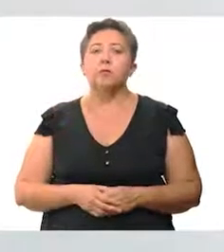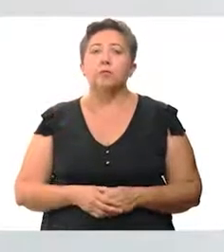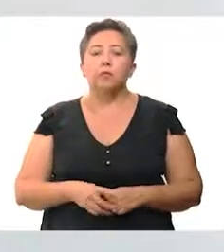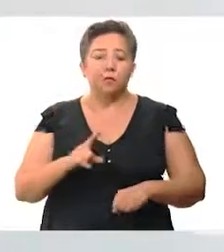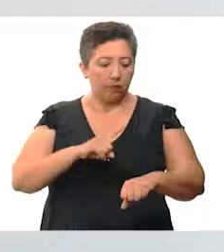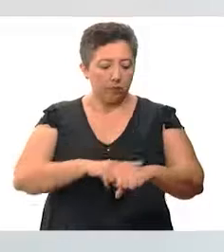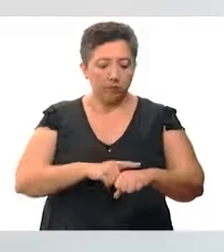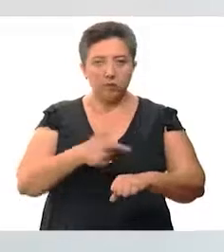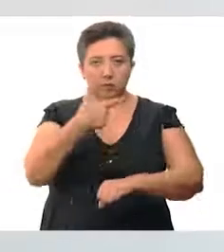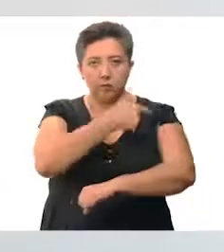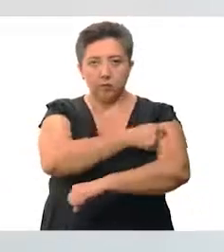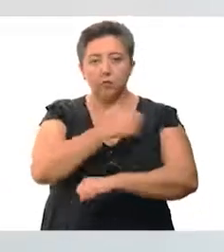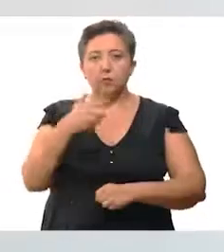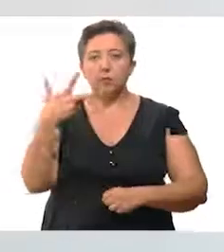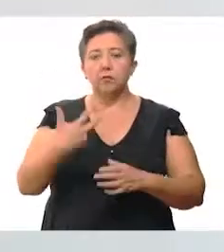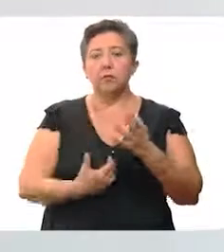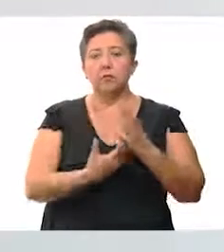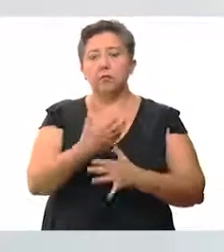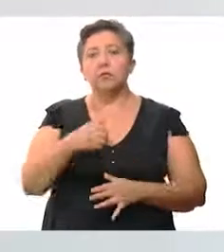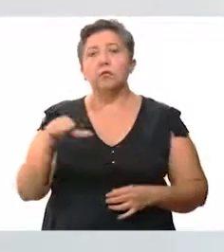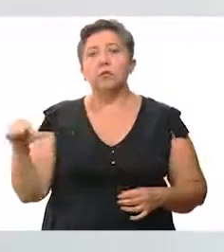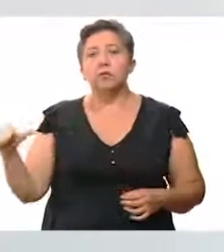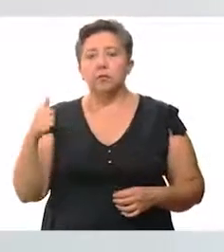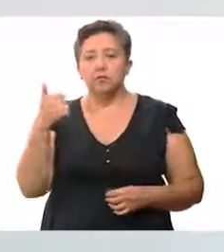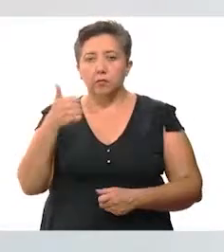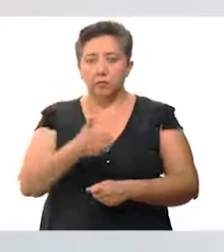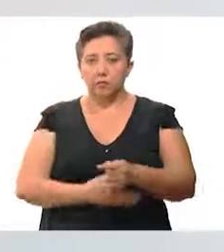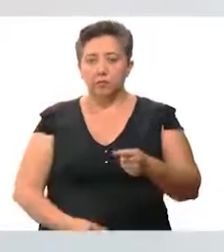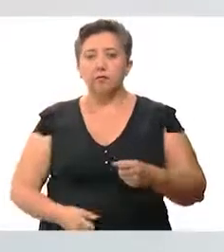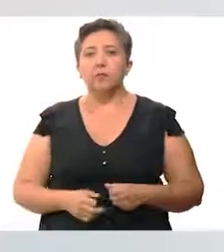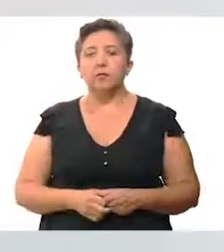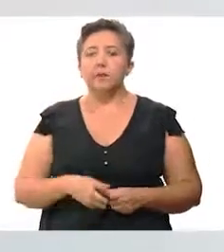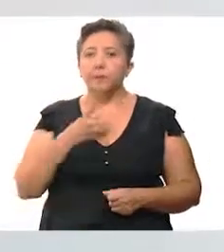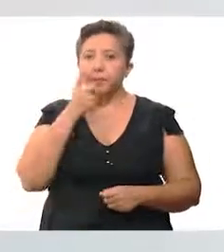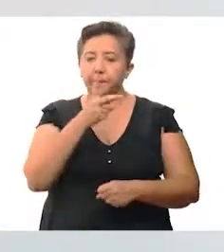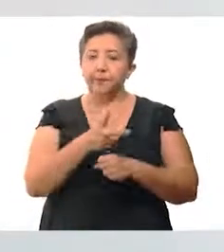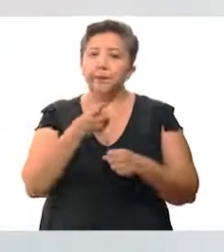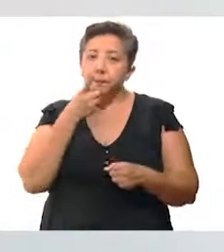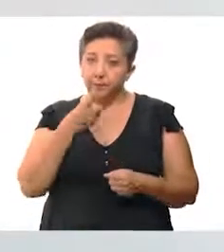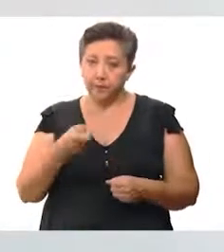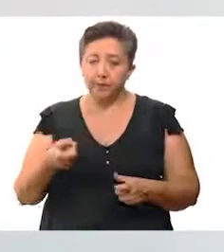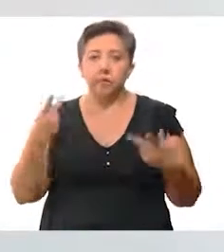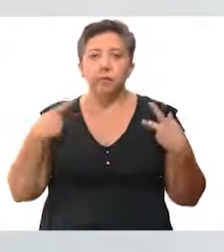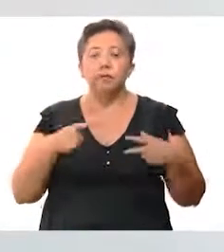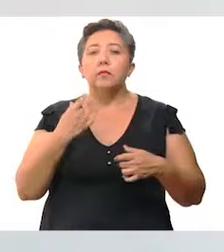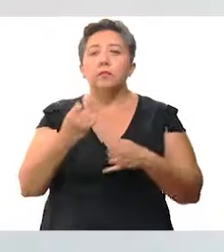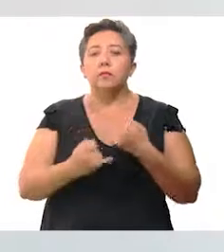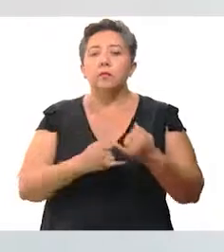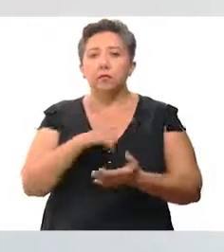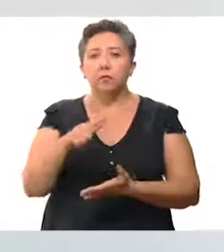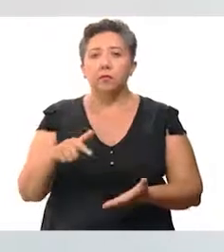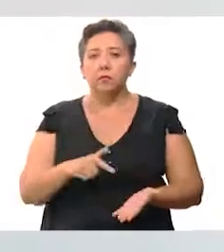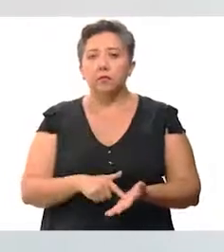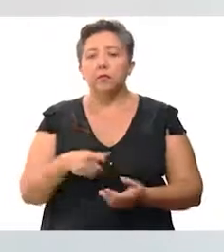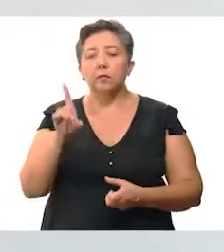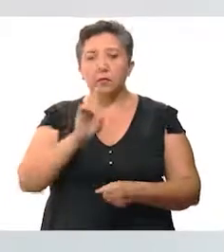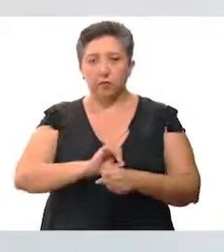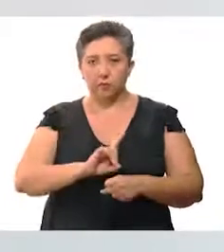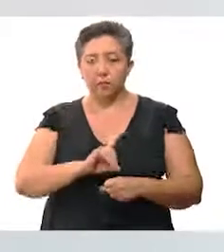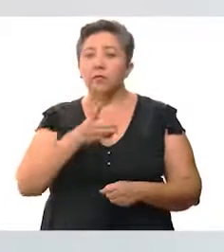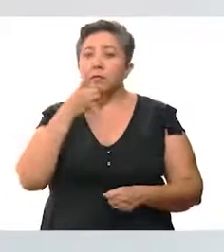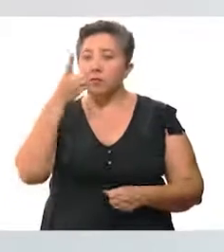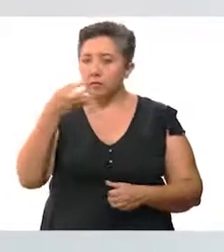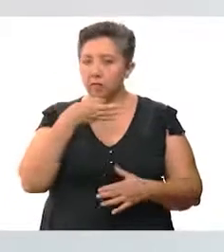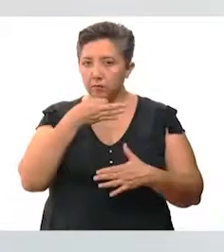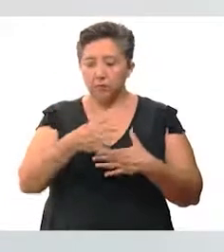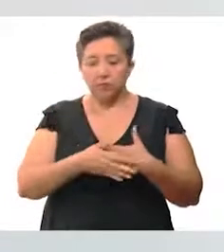El horario de vacunación será de 8 de la mañana a 6 de la tarde. Se invita a la población a acudir al centro de vacunación el día que les fue